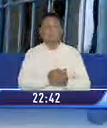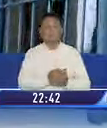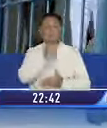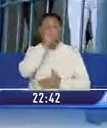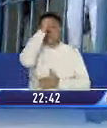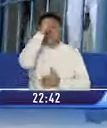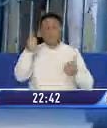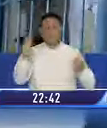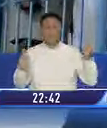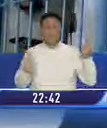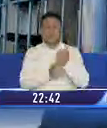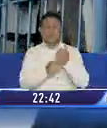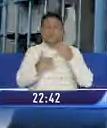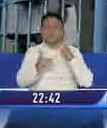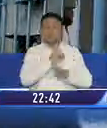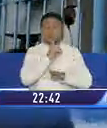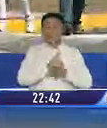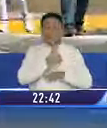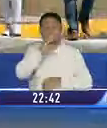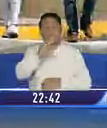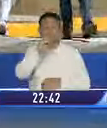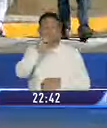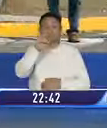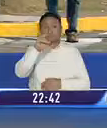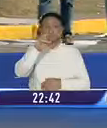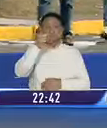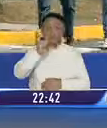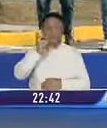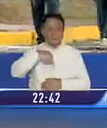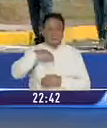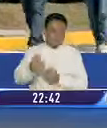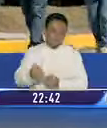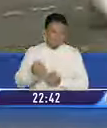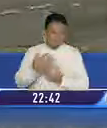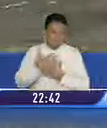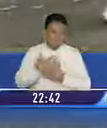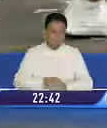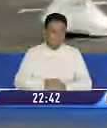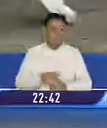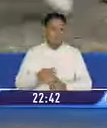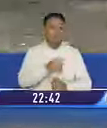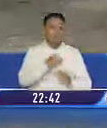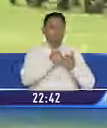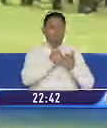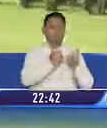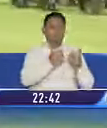Policía, Doris Vinuesa, quien entregó la información correspondiente a las legisladoras.